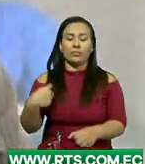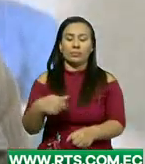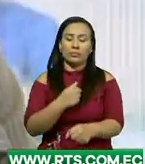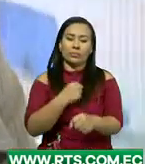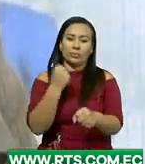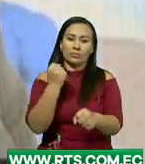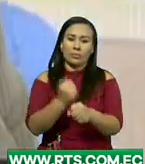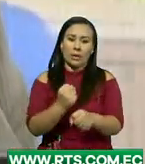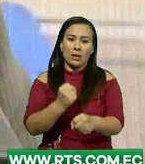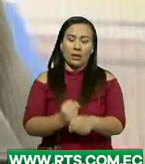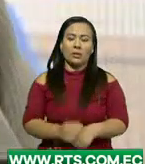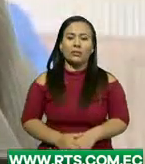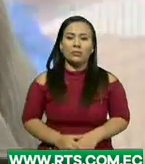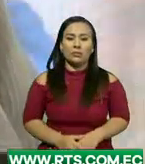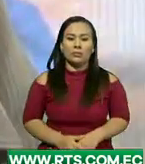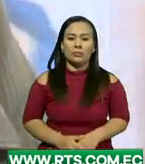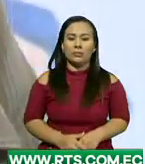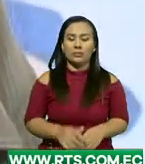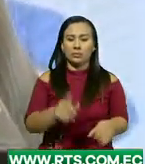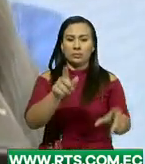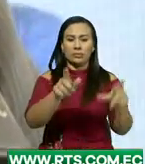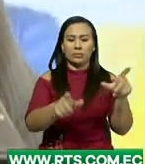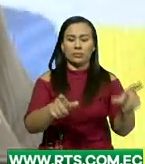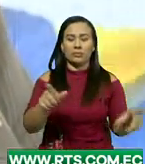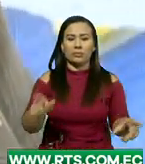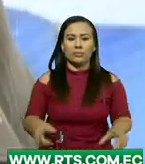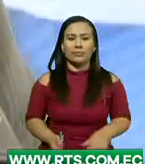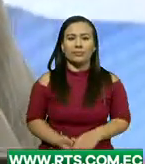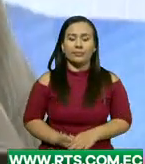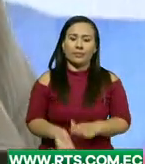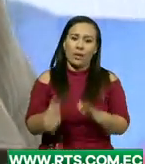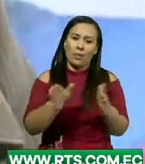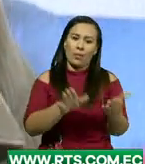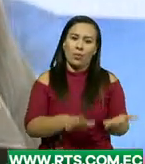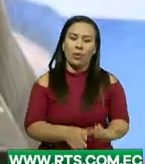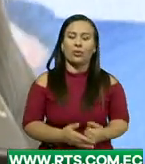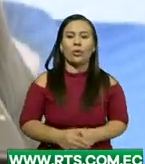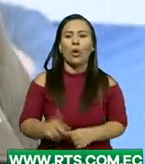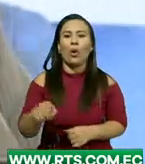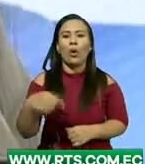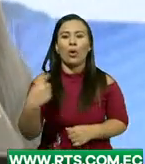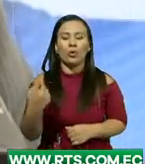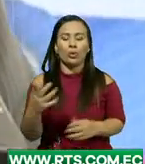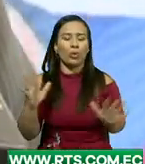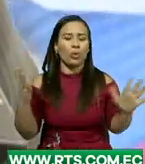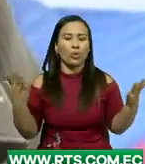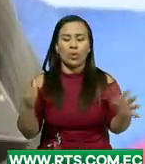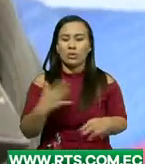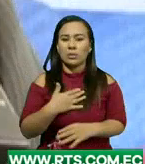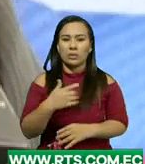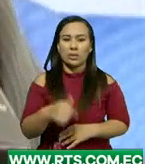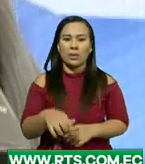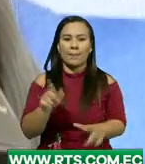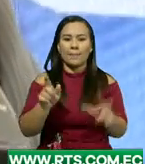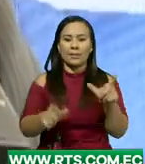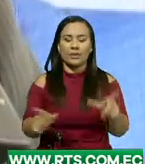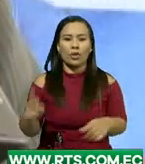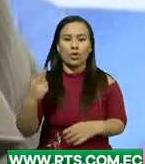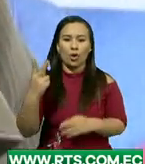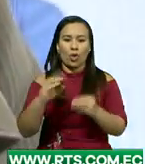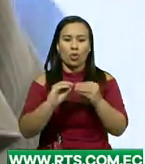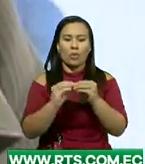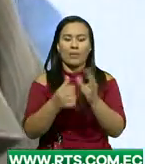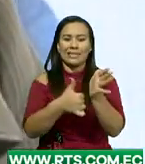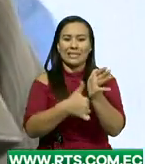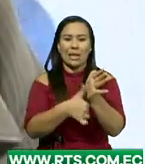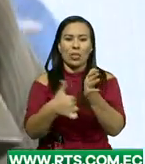depuración tanto de ciudadanos que estaban fallecidos y constaban en el padrón, ciudadanos que tenían 2 números de cédula